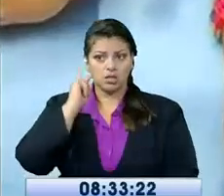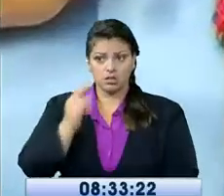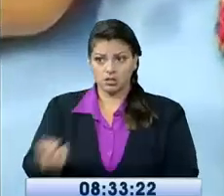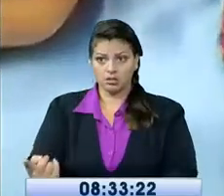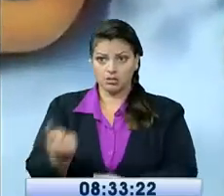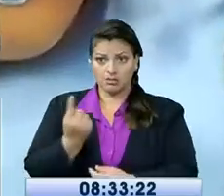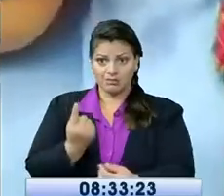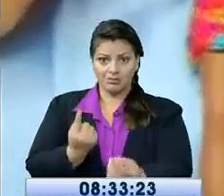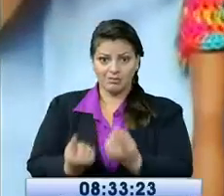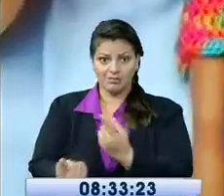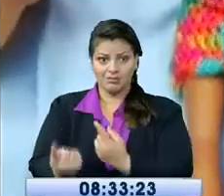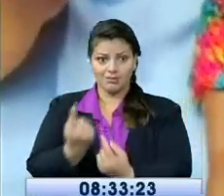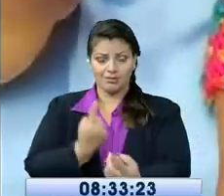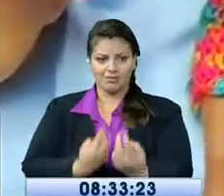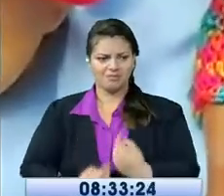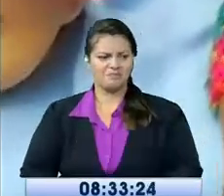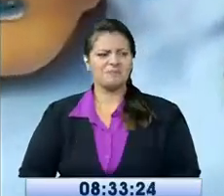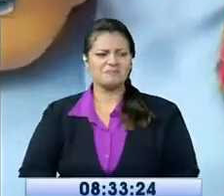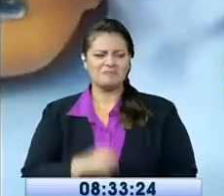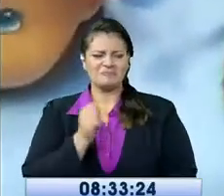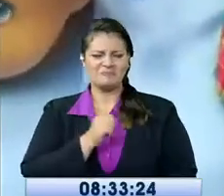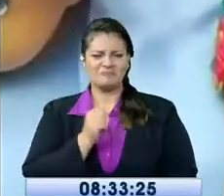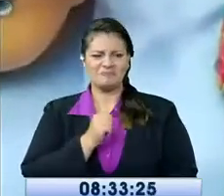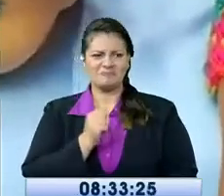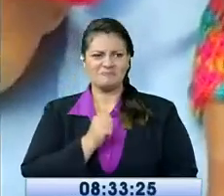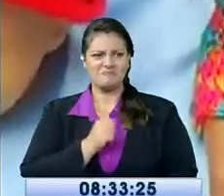hicieron, en la inauguración